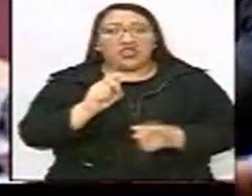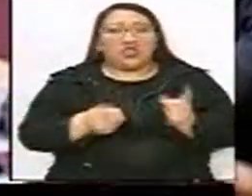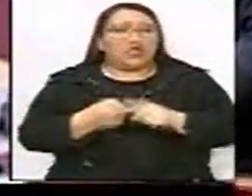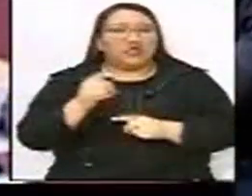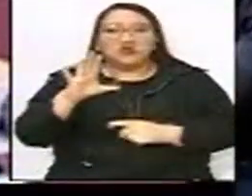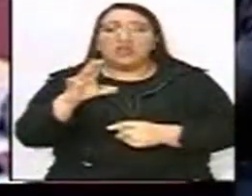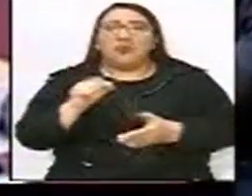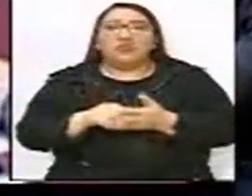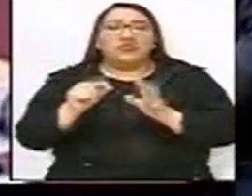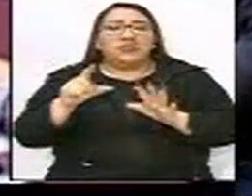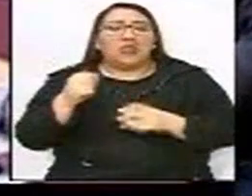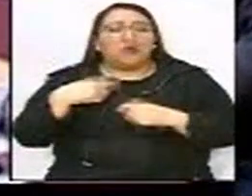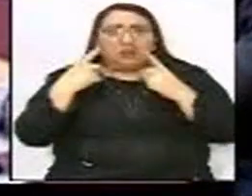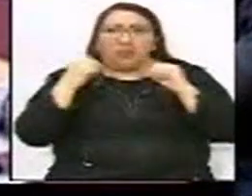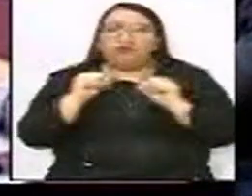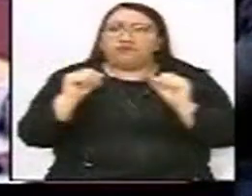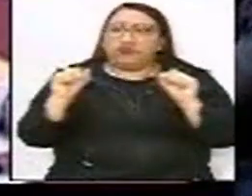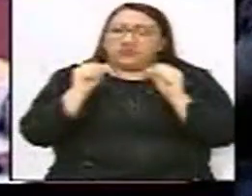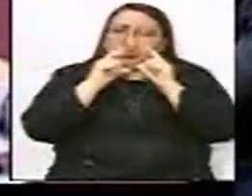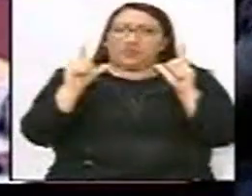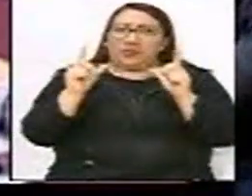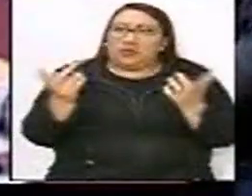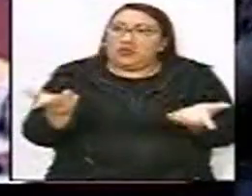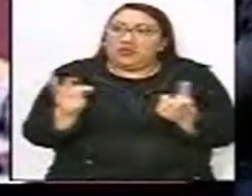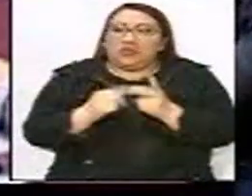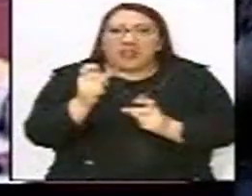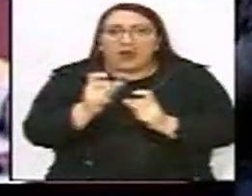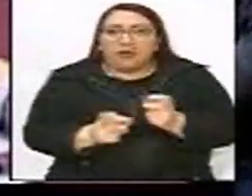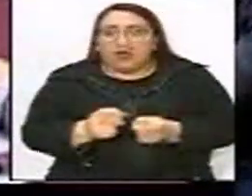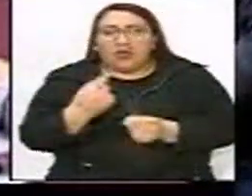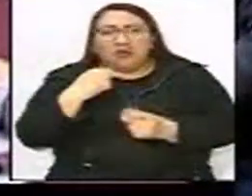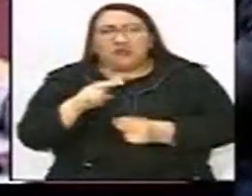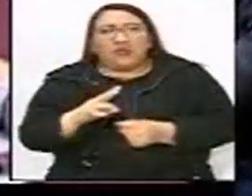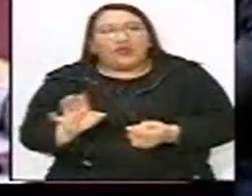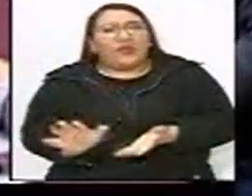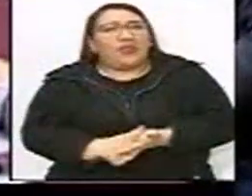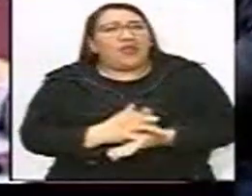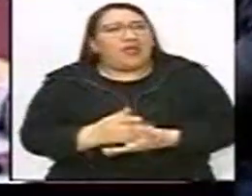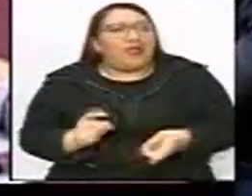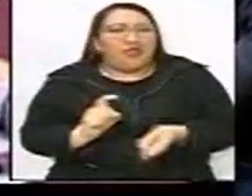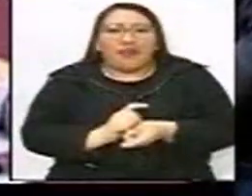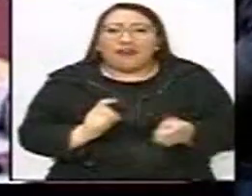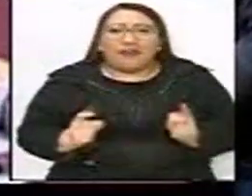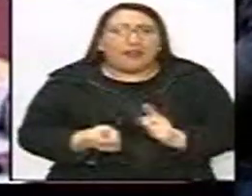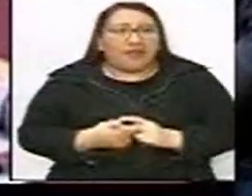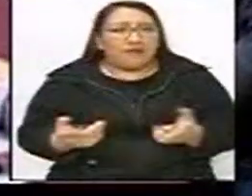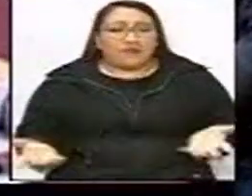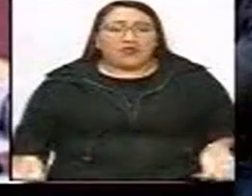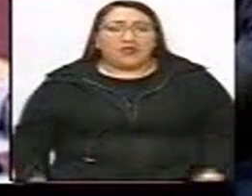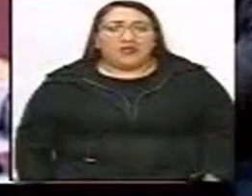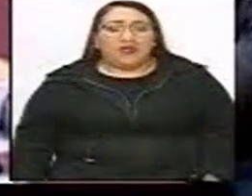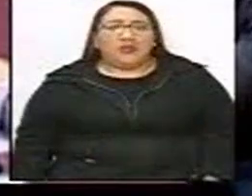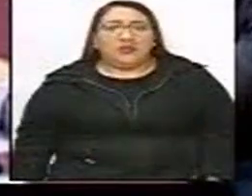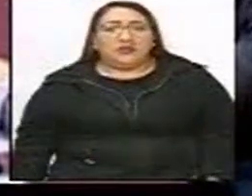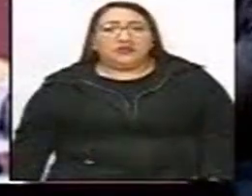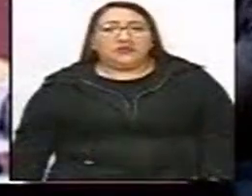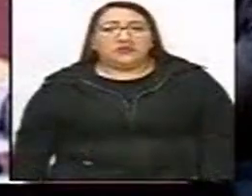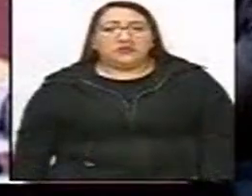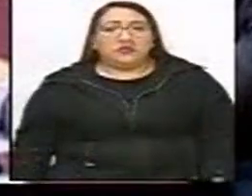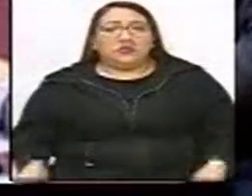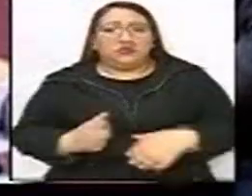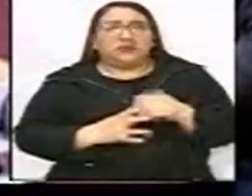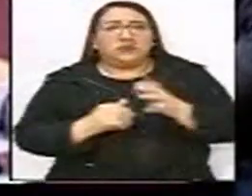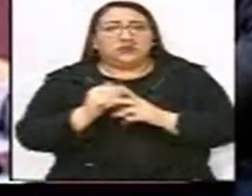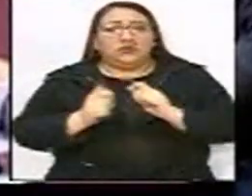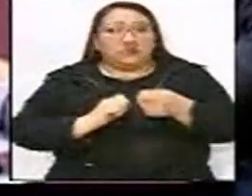¿no es cierto? Pero al mismo tiempo la población ve que no hay ningún cambio en la infraestructura en la